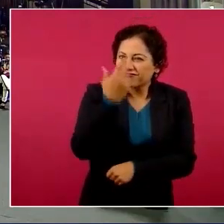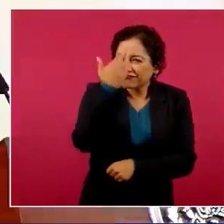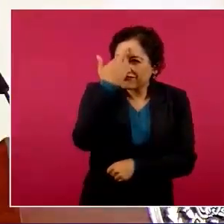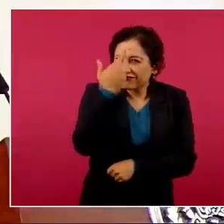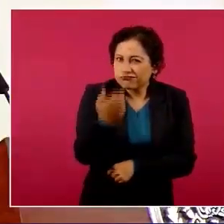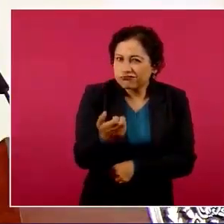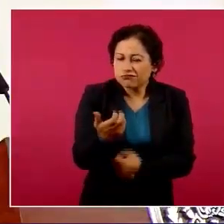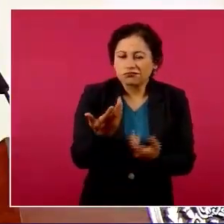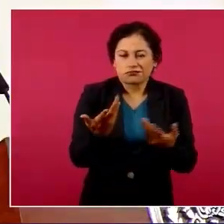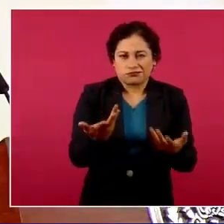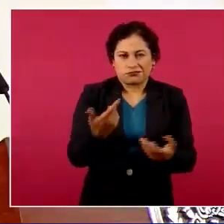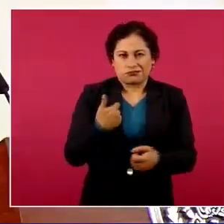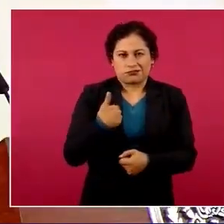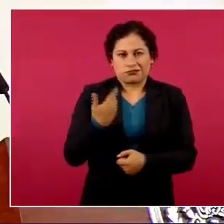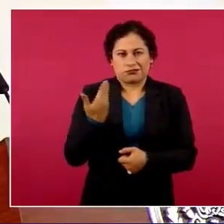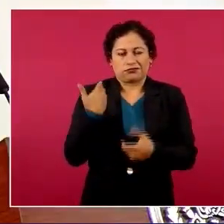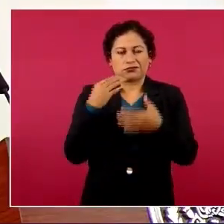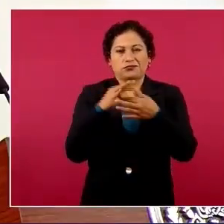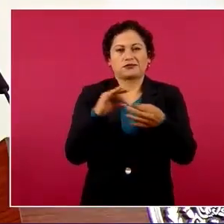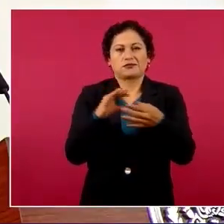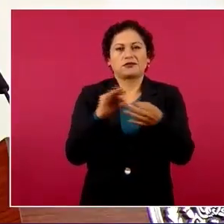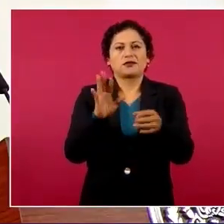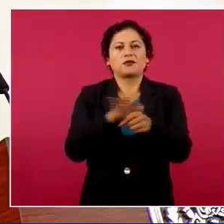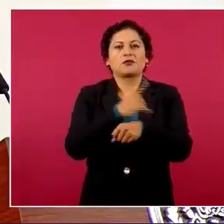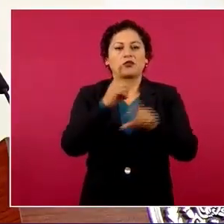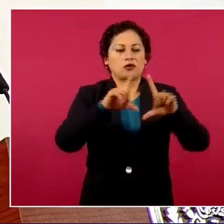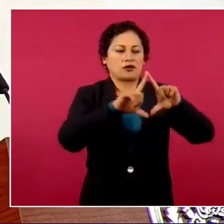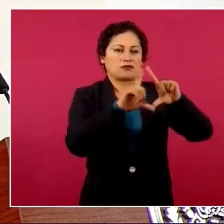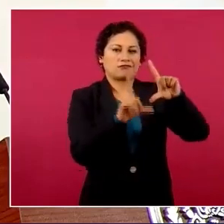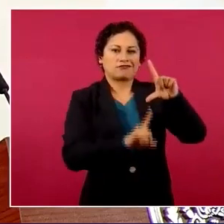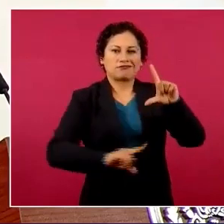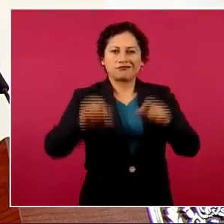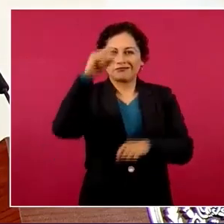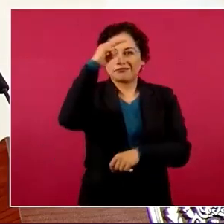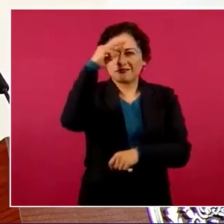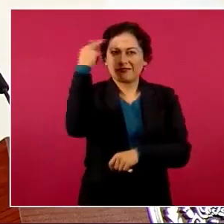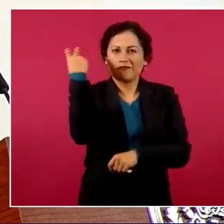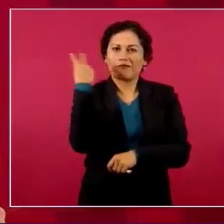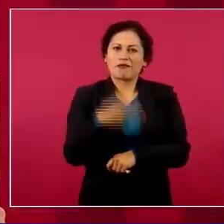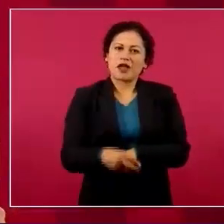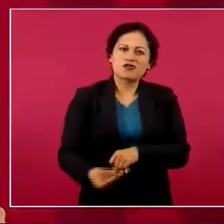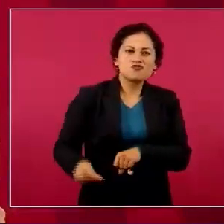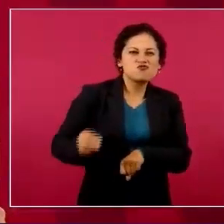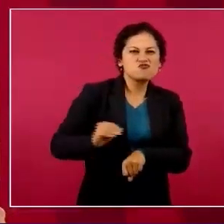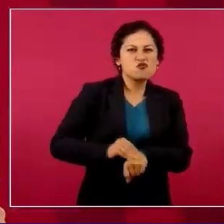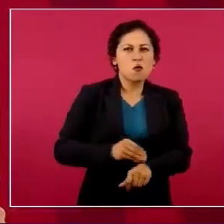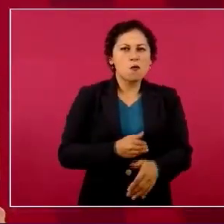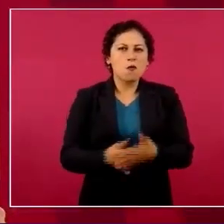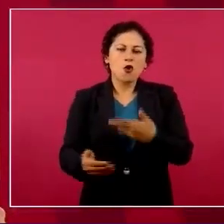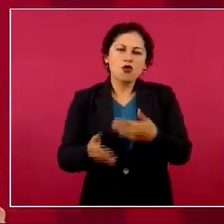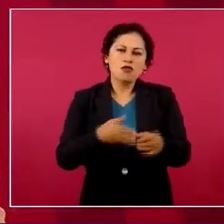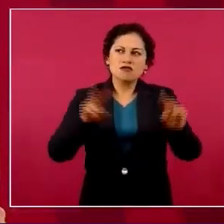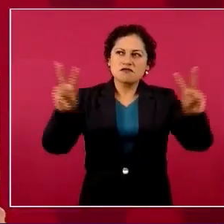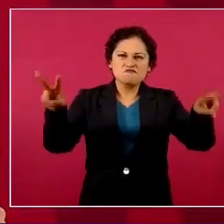Porque México está a la vanguardia. Pues una de las cosas